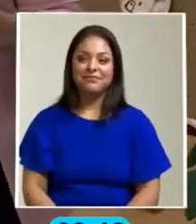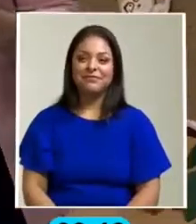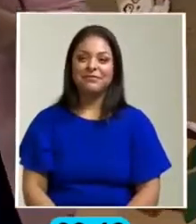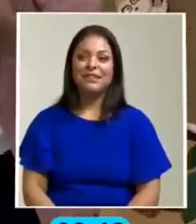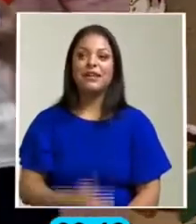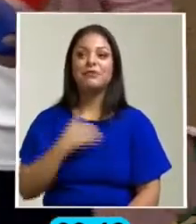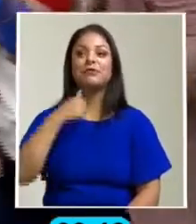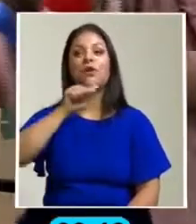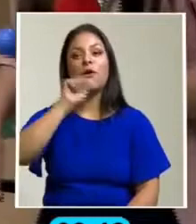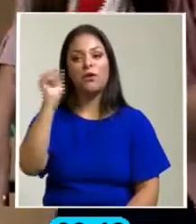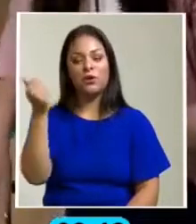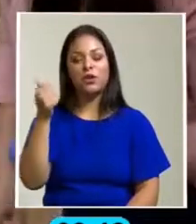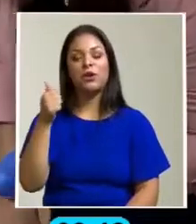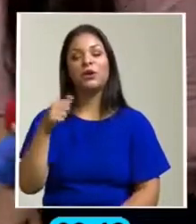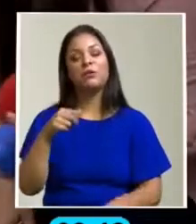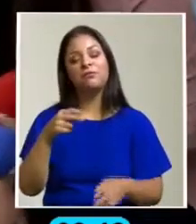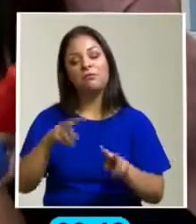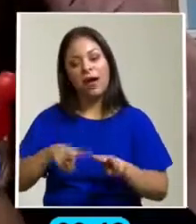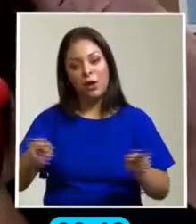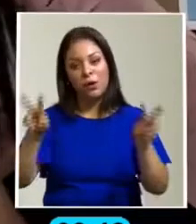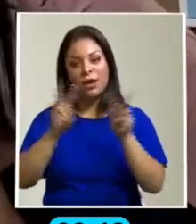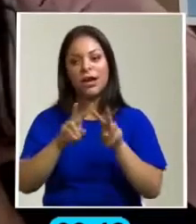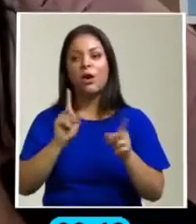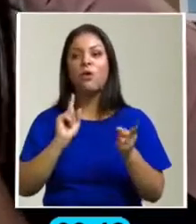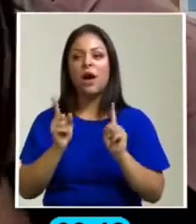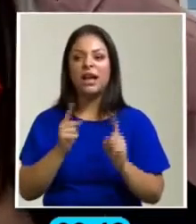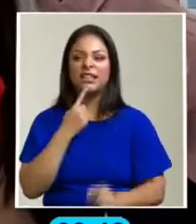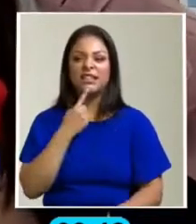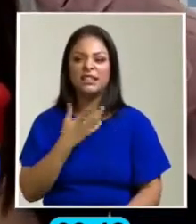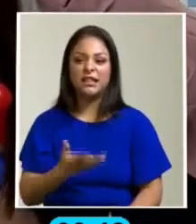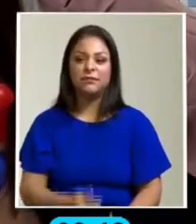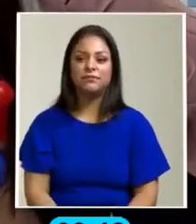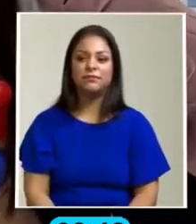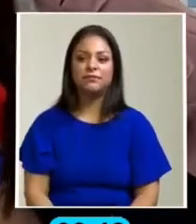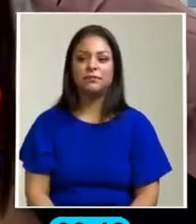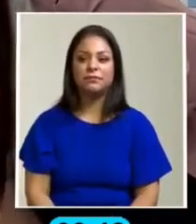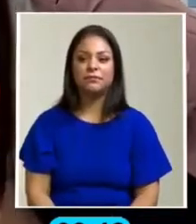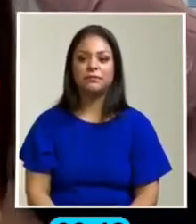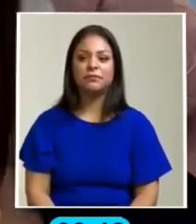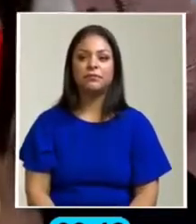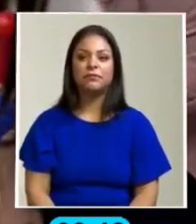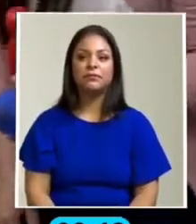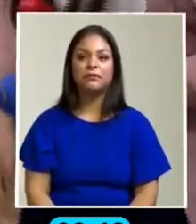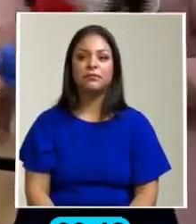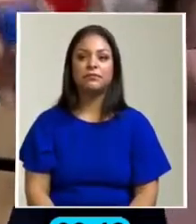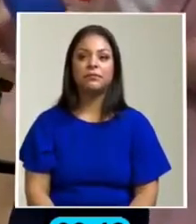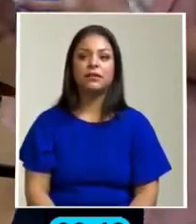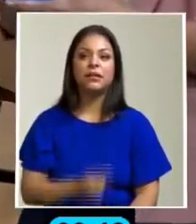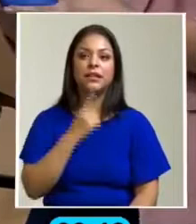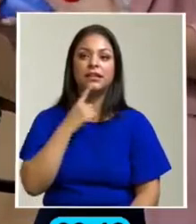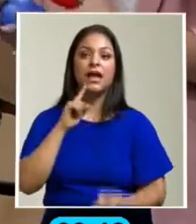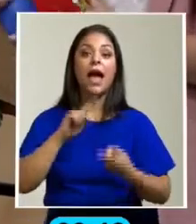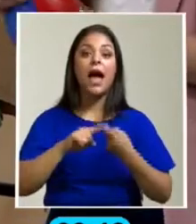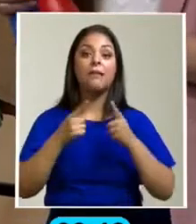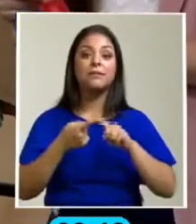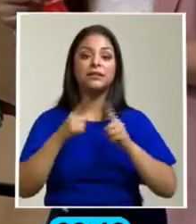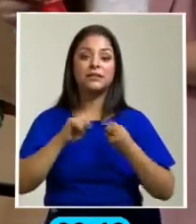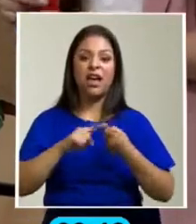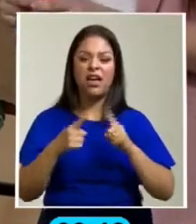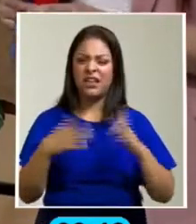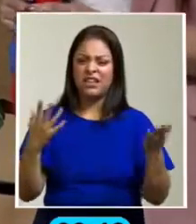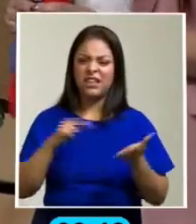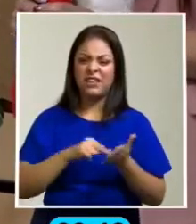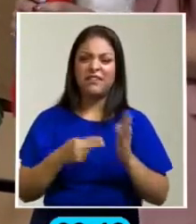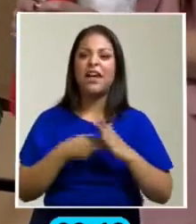Ángel, identifíquelo y me dice cuál es. Esto es la amistad. ¿Y qué es amistad,